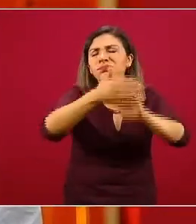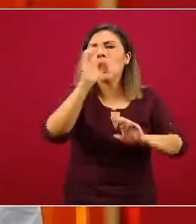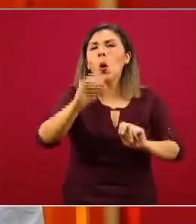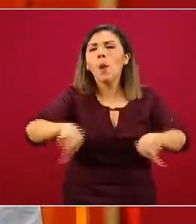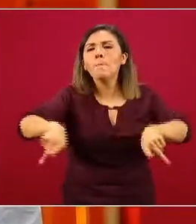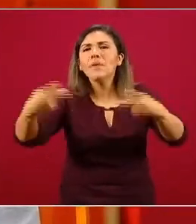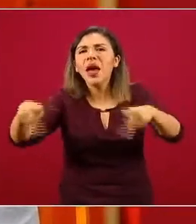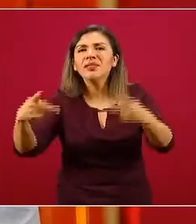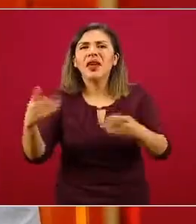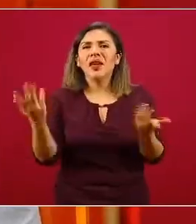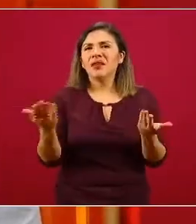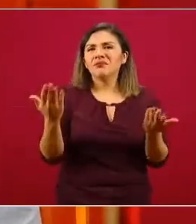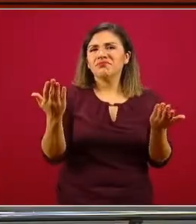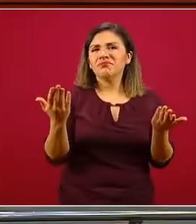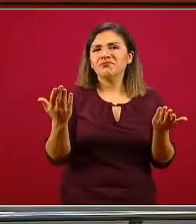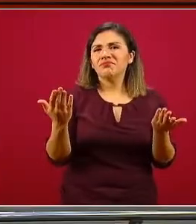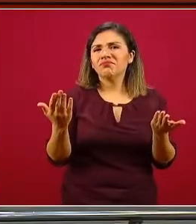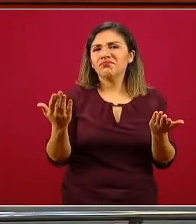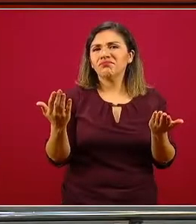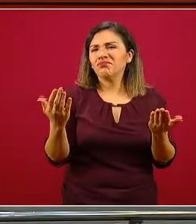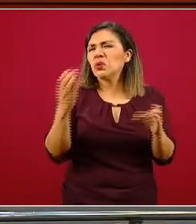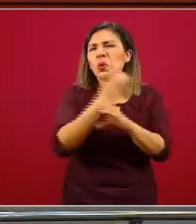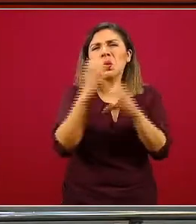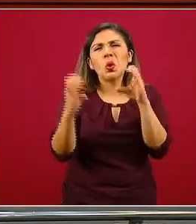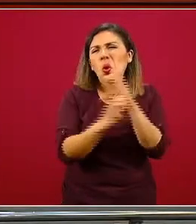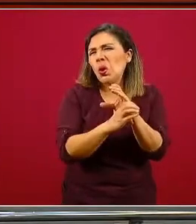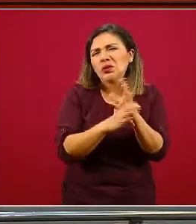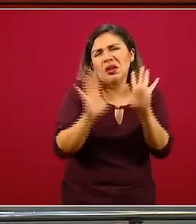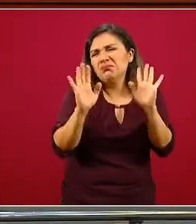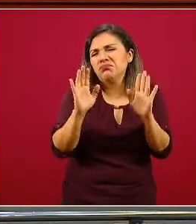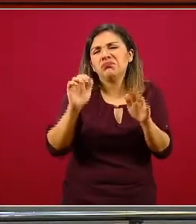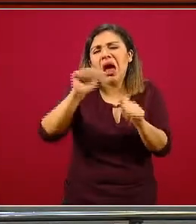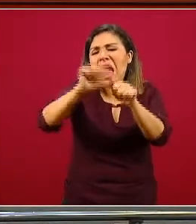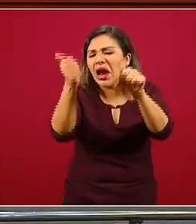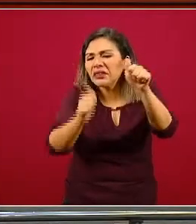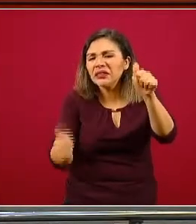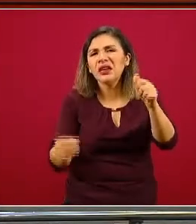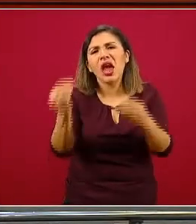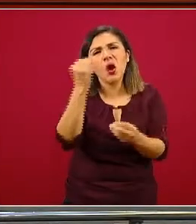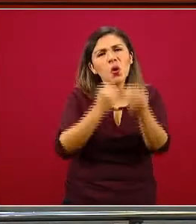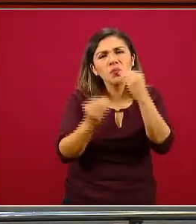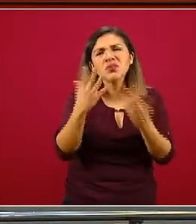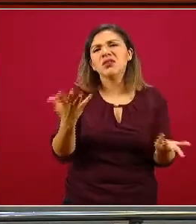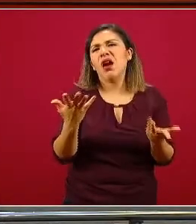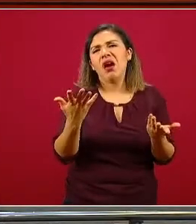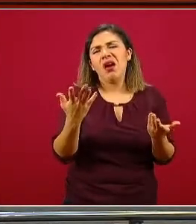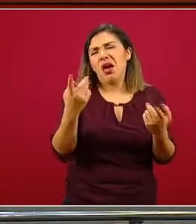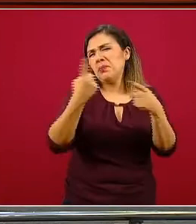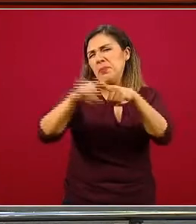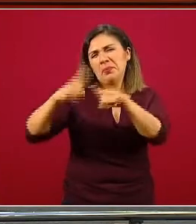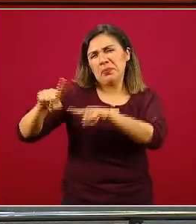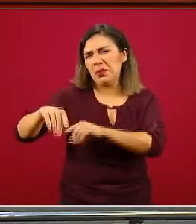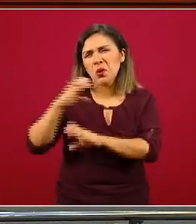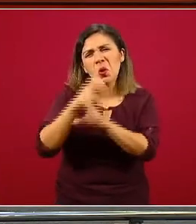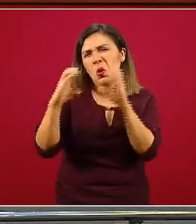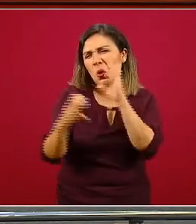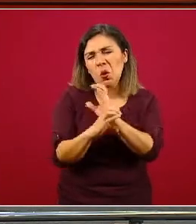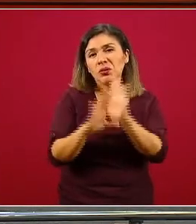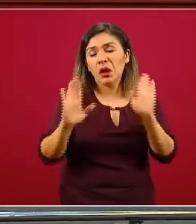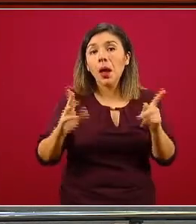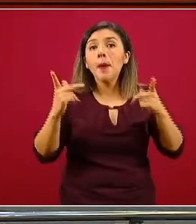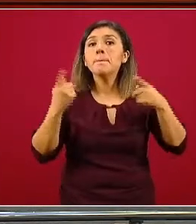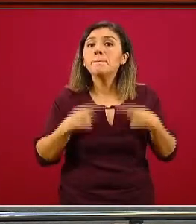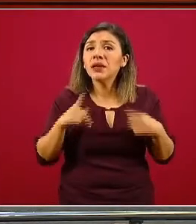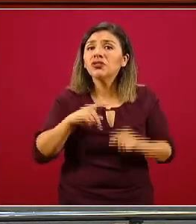vende bienes de cualquier naturaleza, desde artesanías, alimentos, etcétera. Las personas